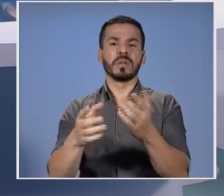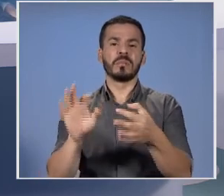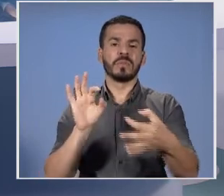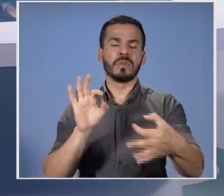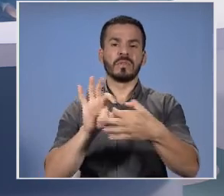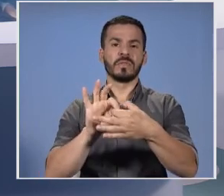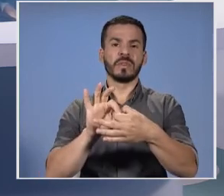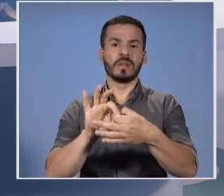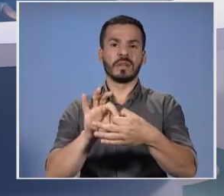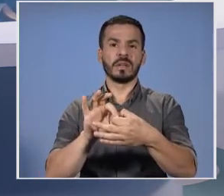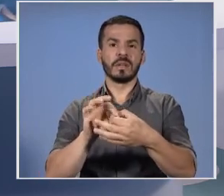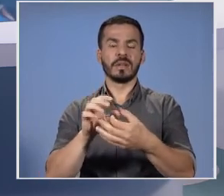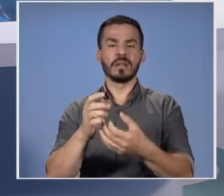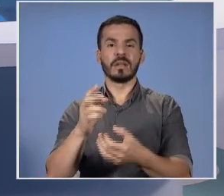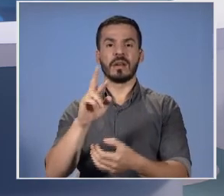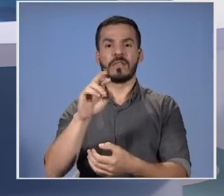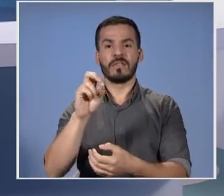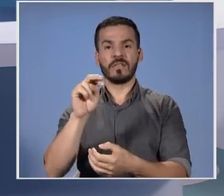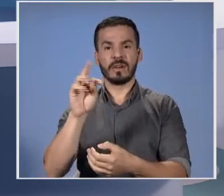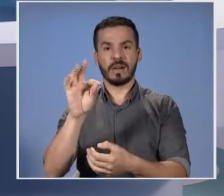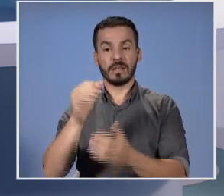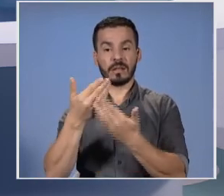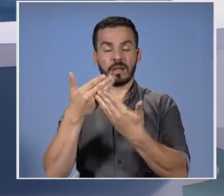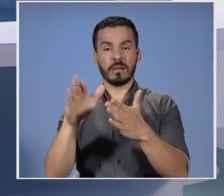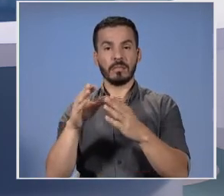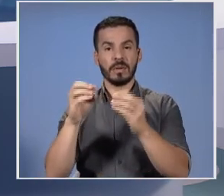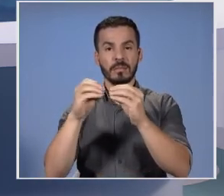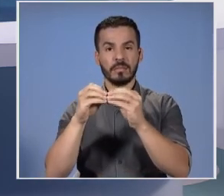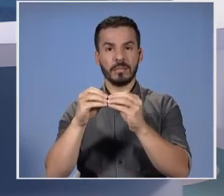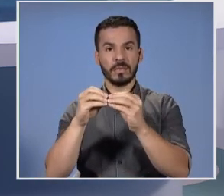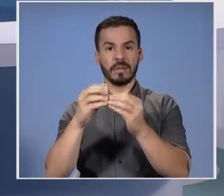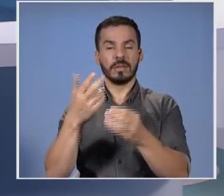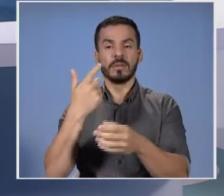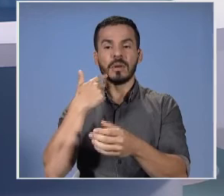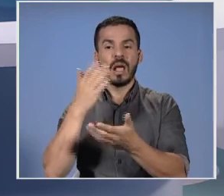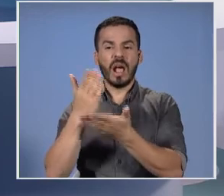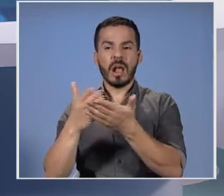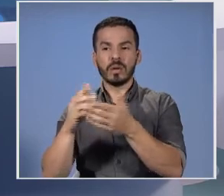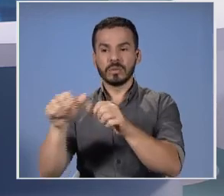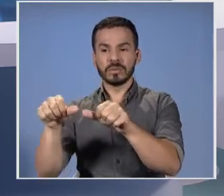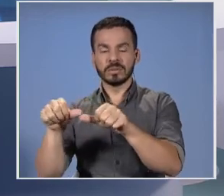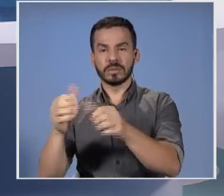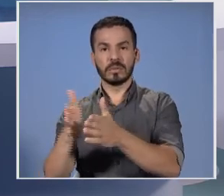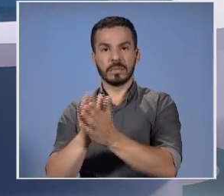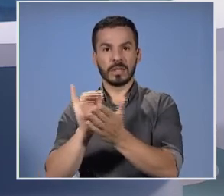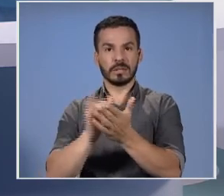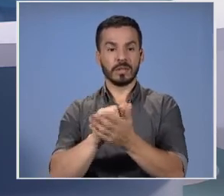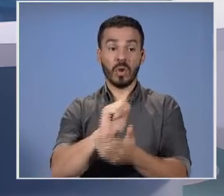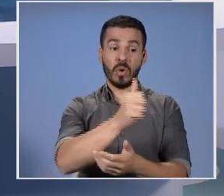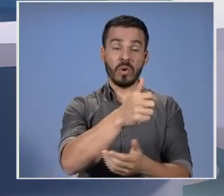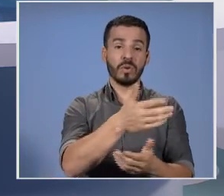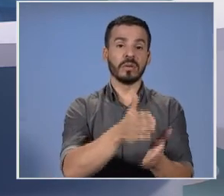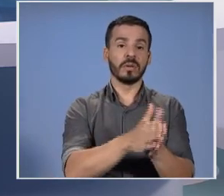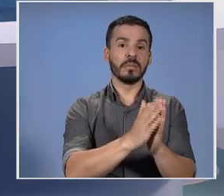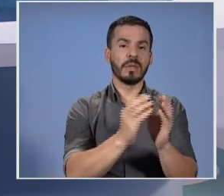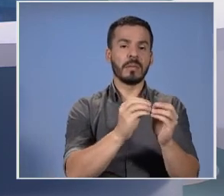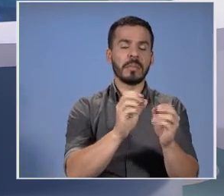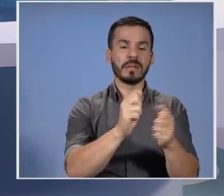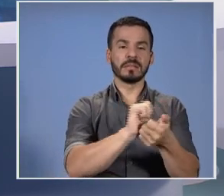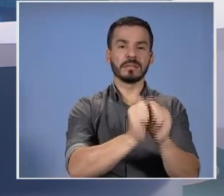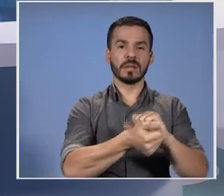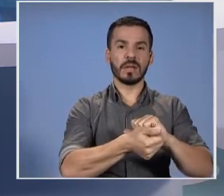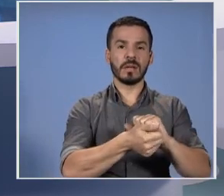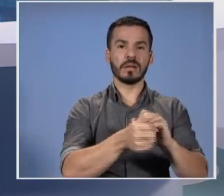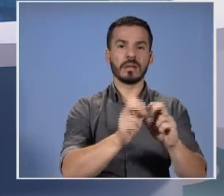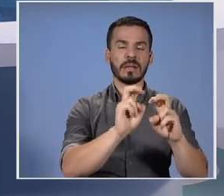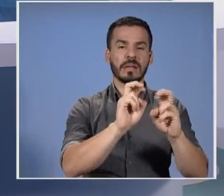ver con la renta, ampliarlo mucho más. Por lo menos hay algunos sectores que lo están pidiendo así. Otros que piden más reformas en el tema